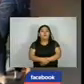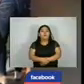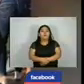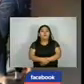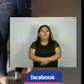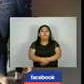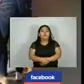¡Gracias!